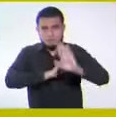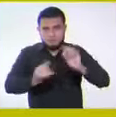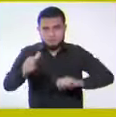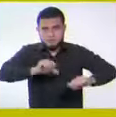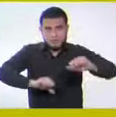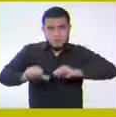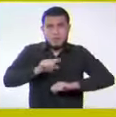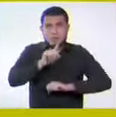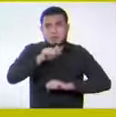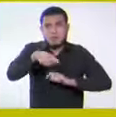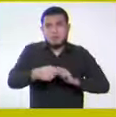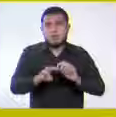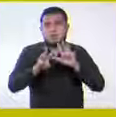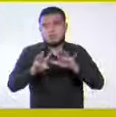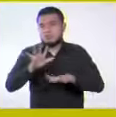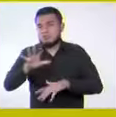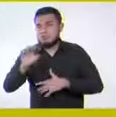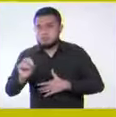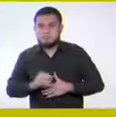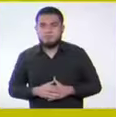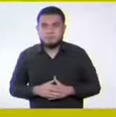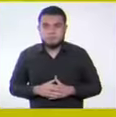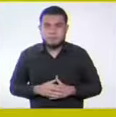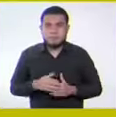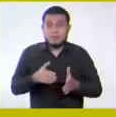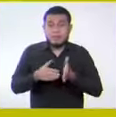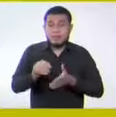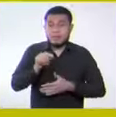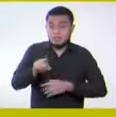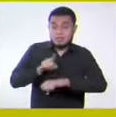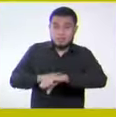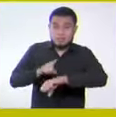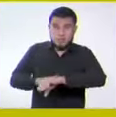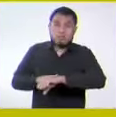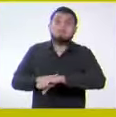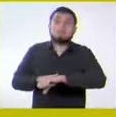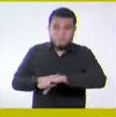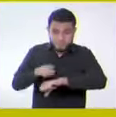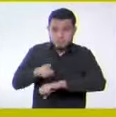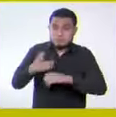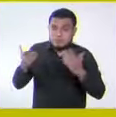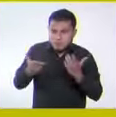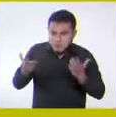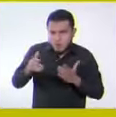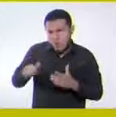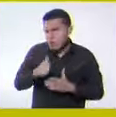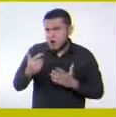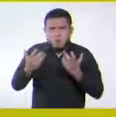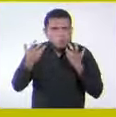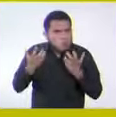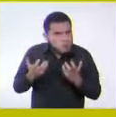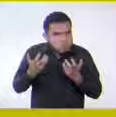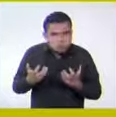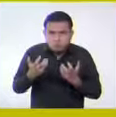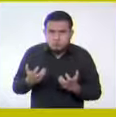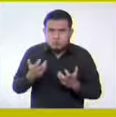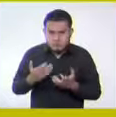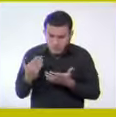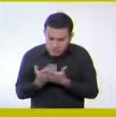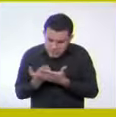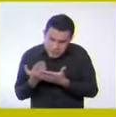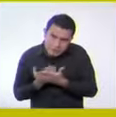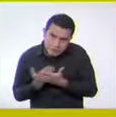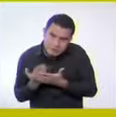desde 1850. A partir de ese momento, se llevaron a cabo otras muchas síntesis en los laboratorios